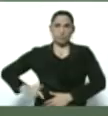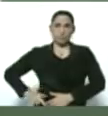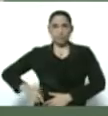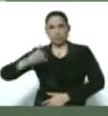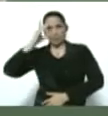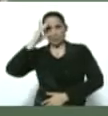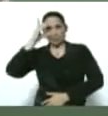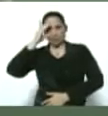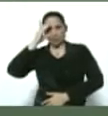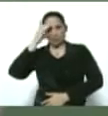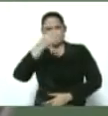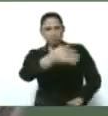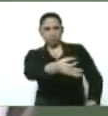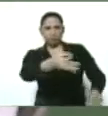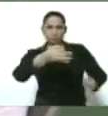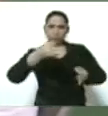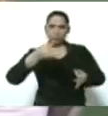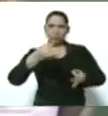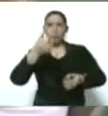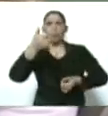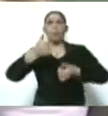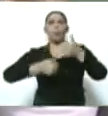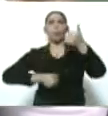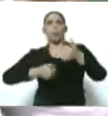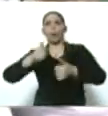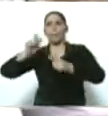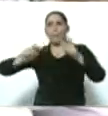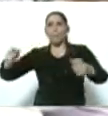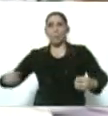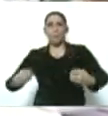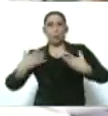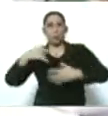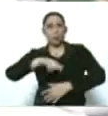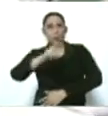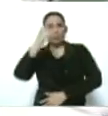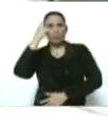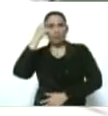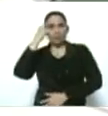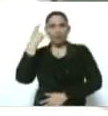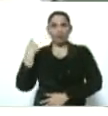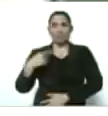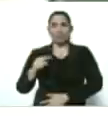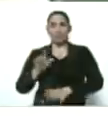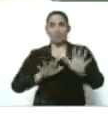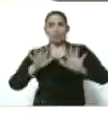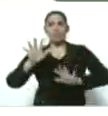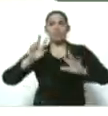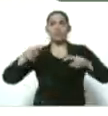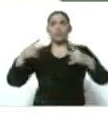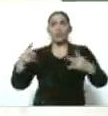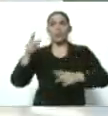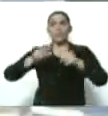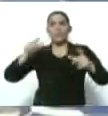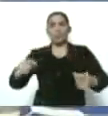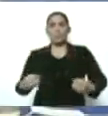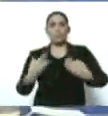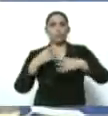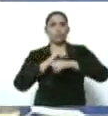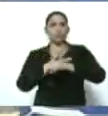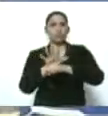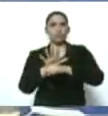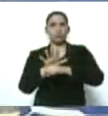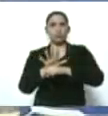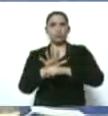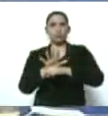nos presentara los casos del día de hoy. Hoy tenemos 15 casos,